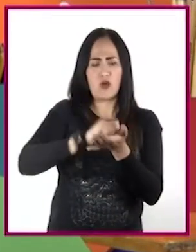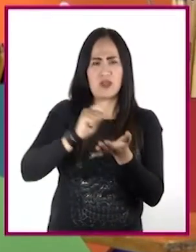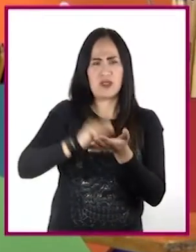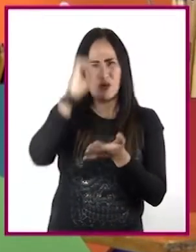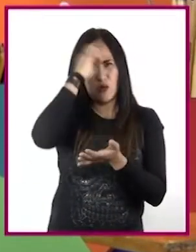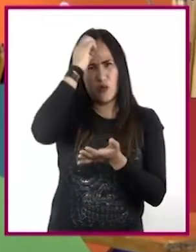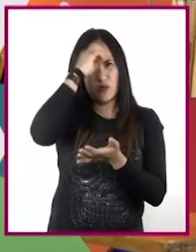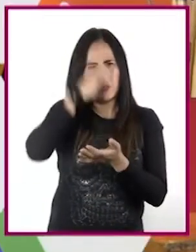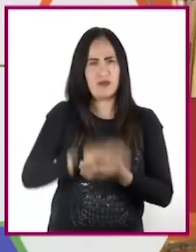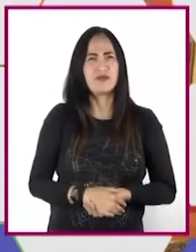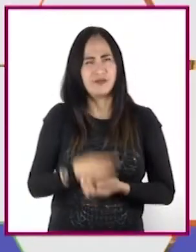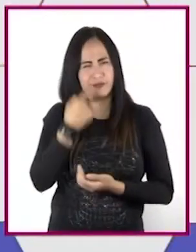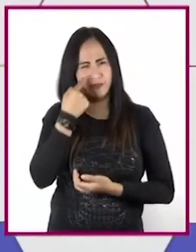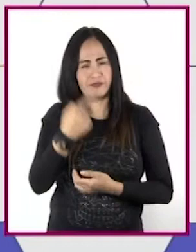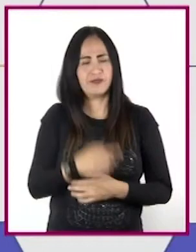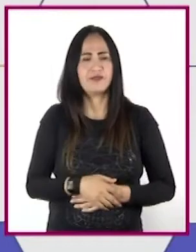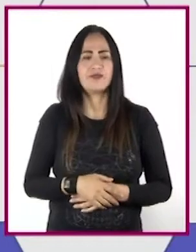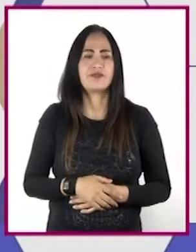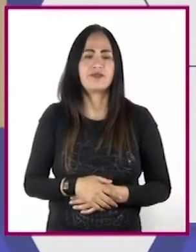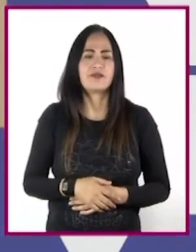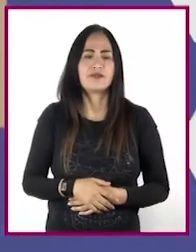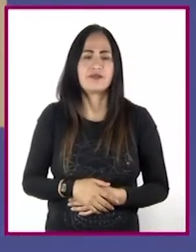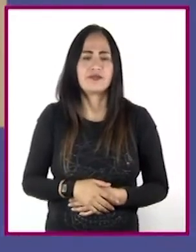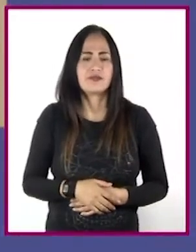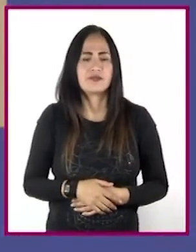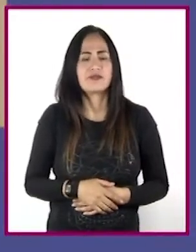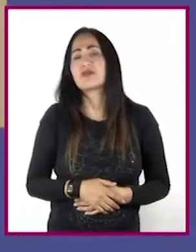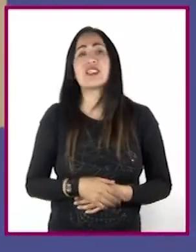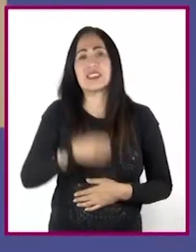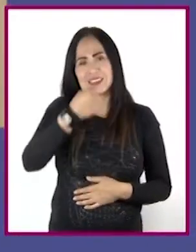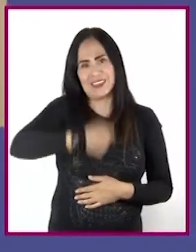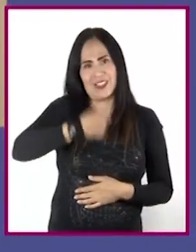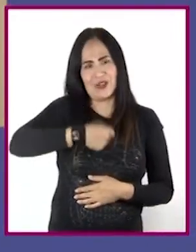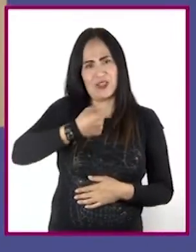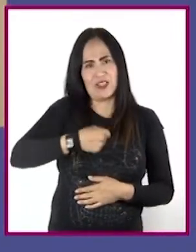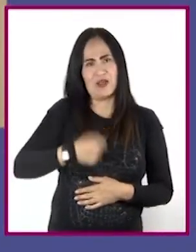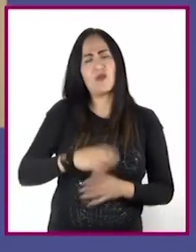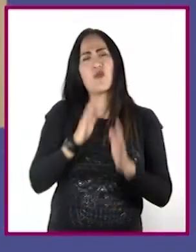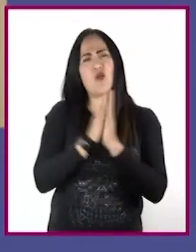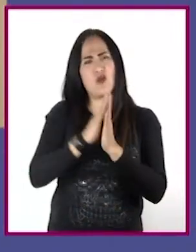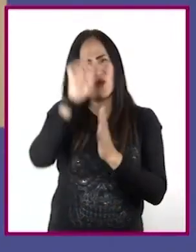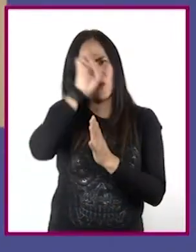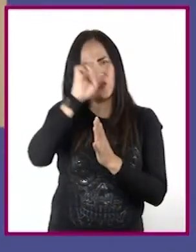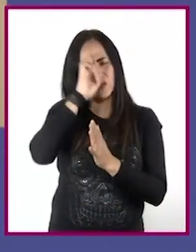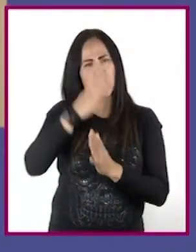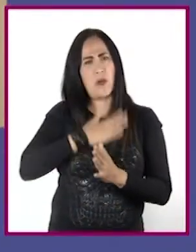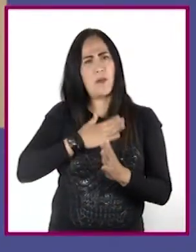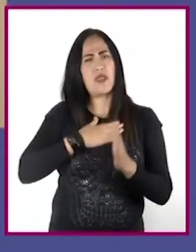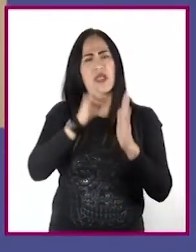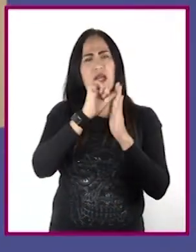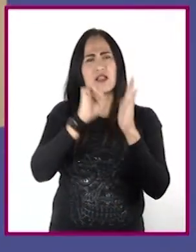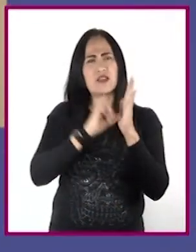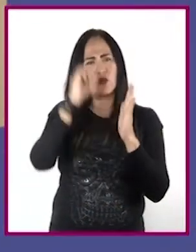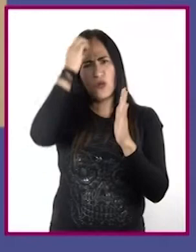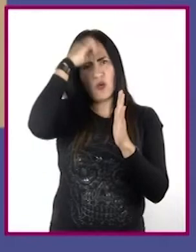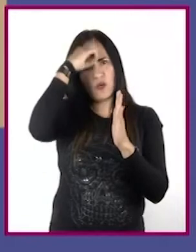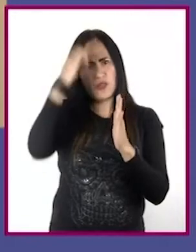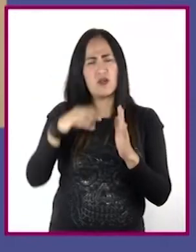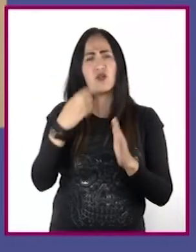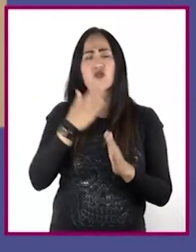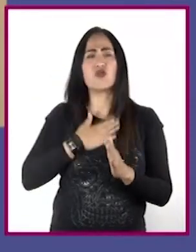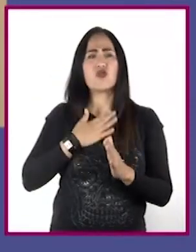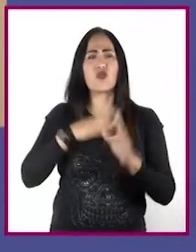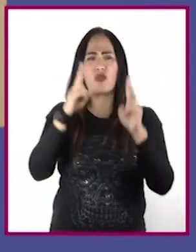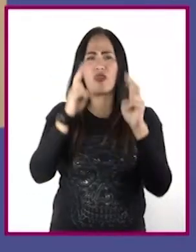opinión. Veamos. Además de saludarles, quiero su consejo para mi artículo de opinión a la hora de seleccionar